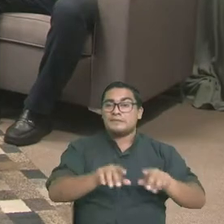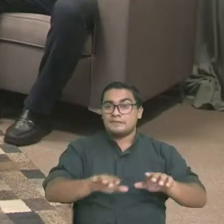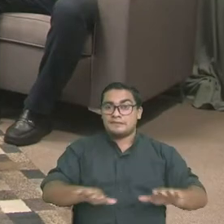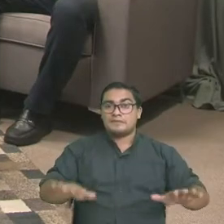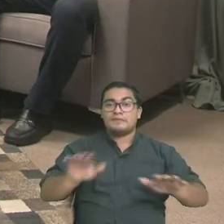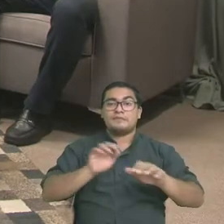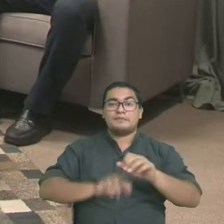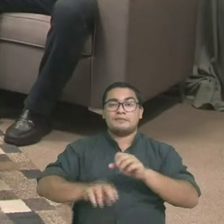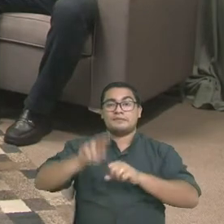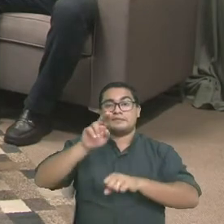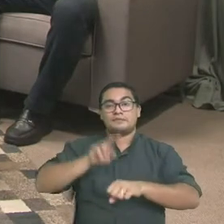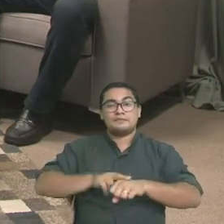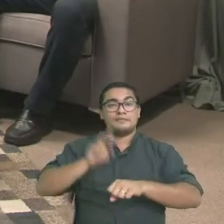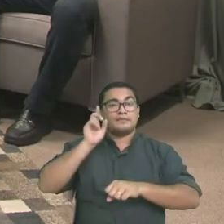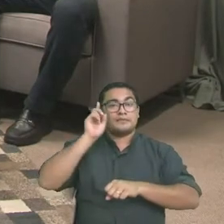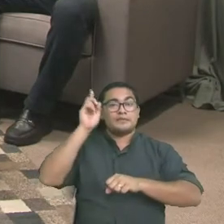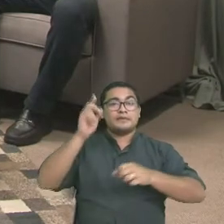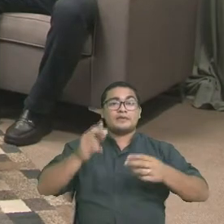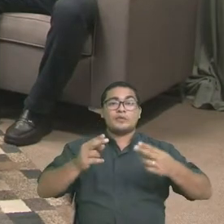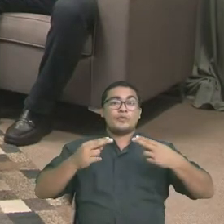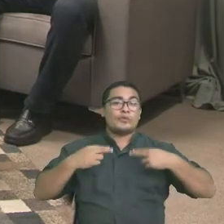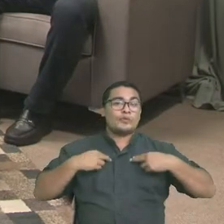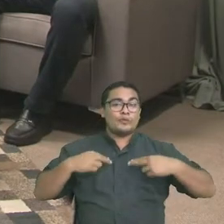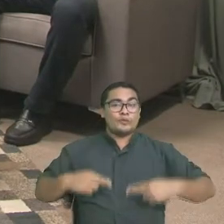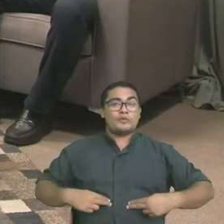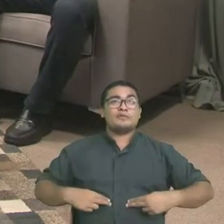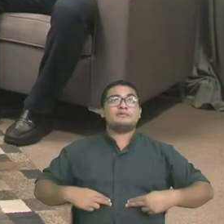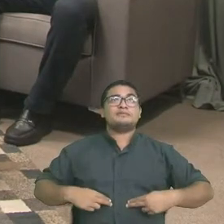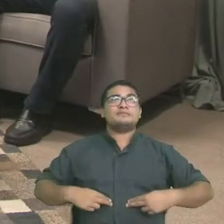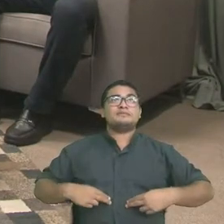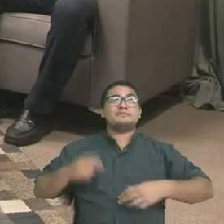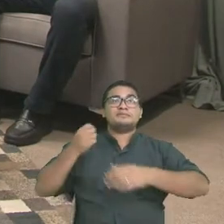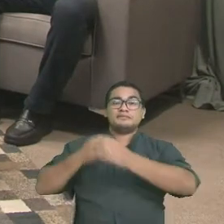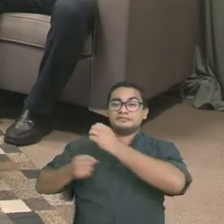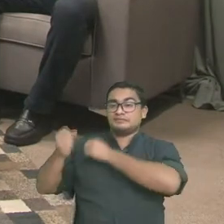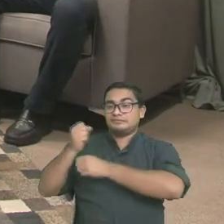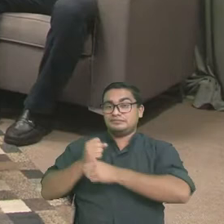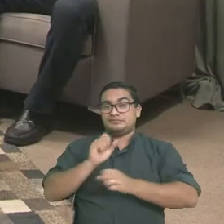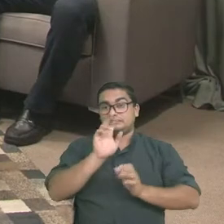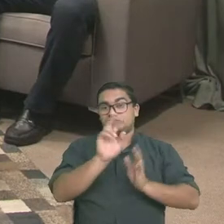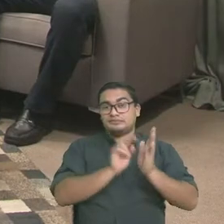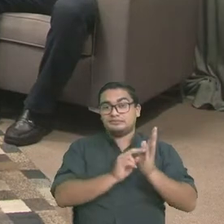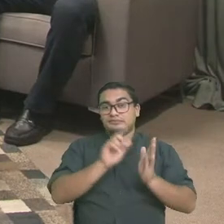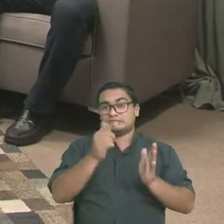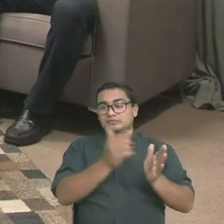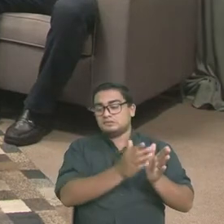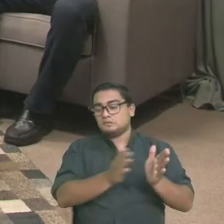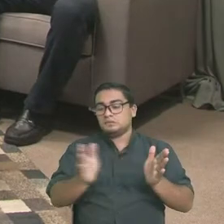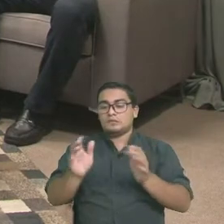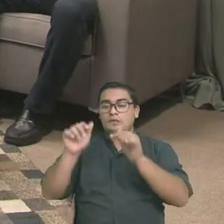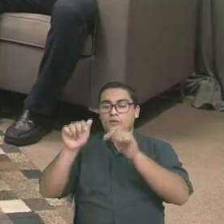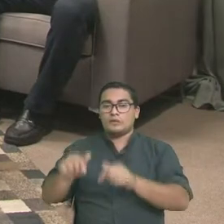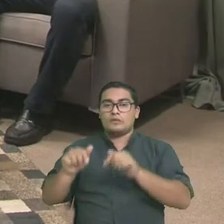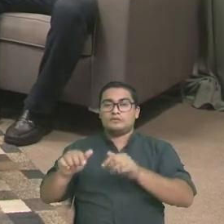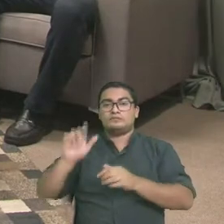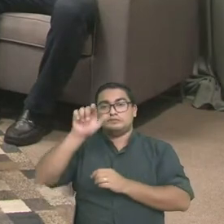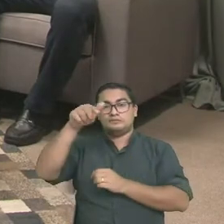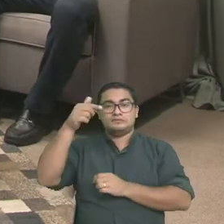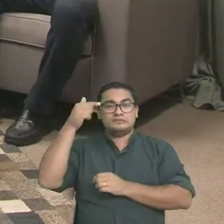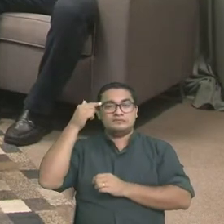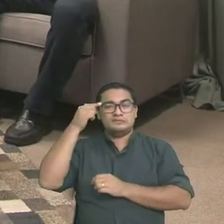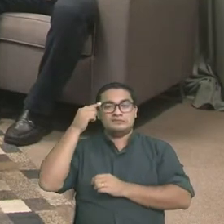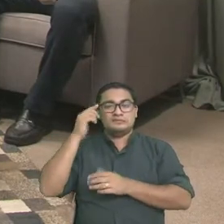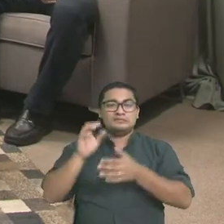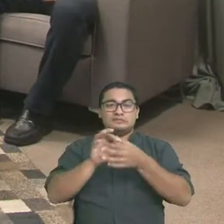Humano. Desde el año 2007 y hasta la fecha, el Gobierno de Reconciliación y Unidad Nacional